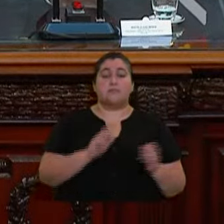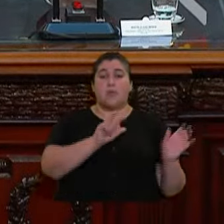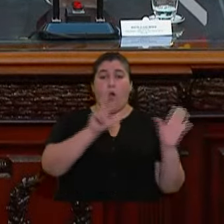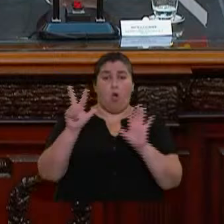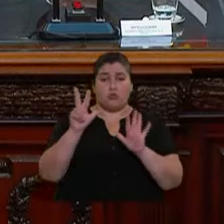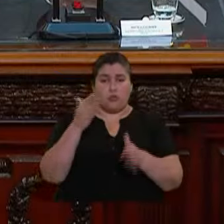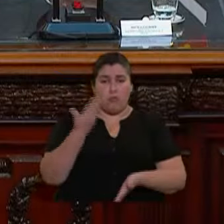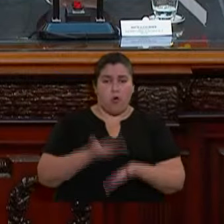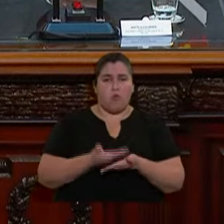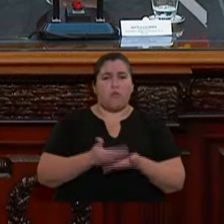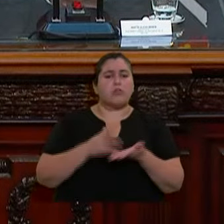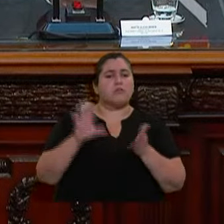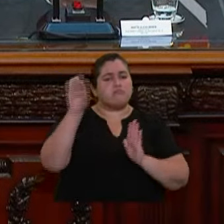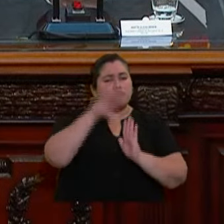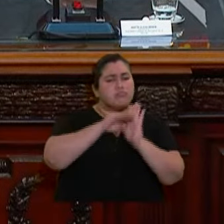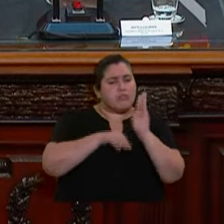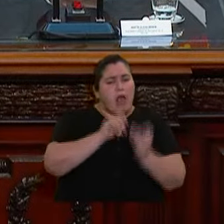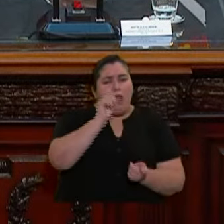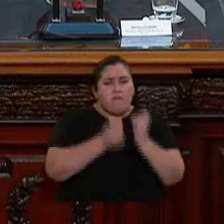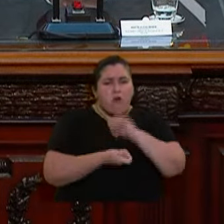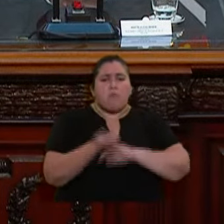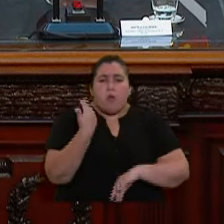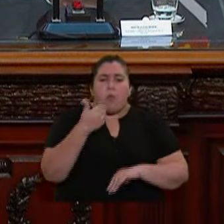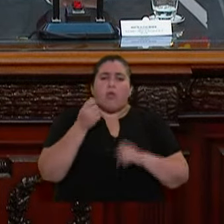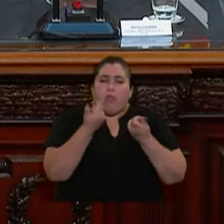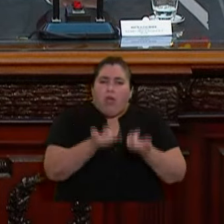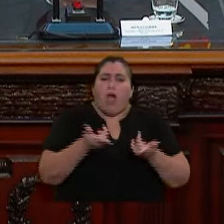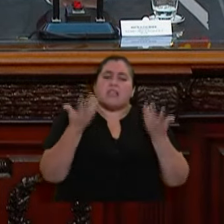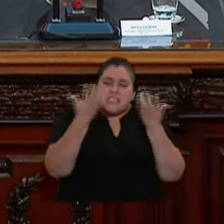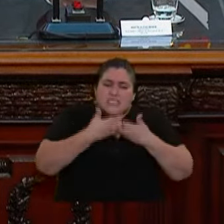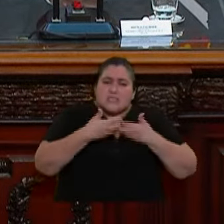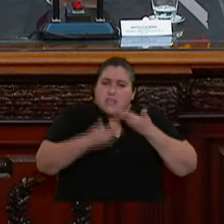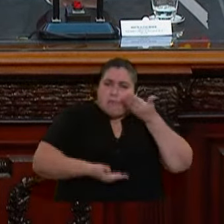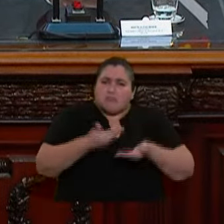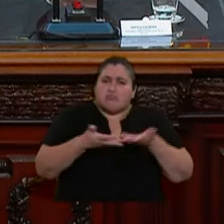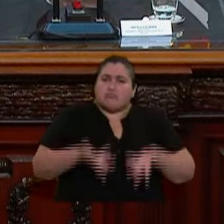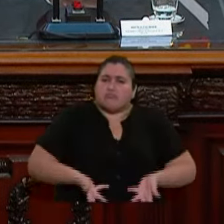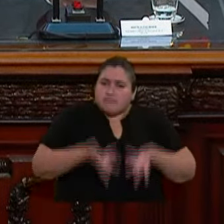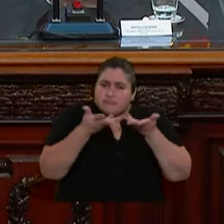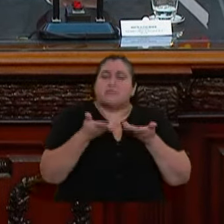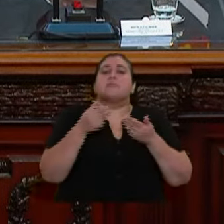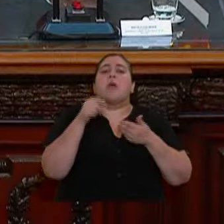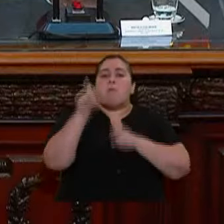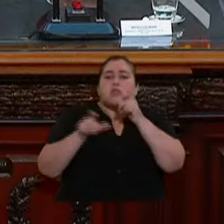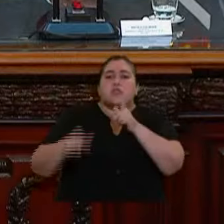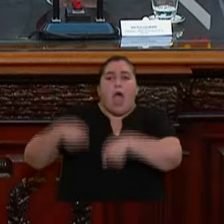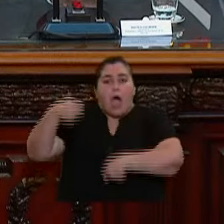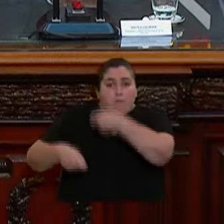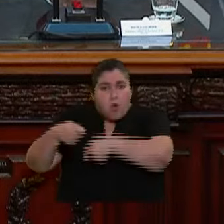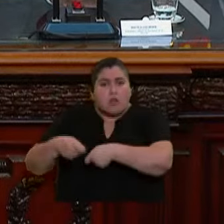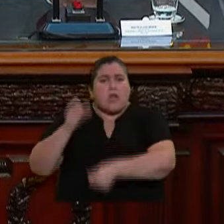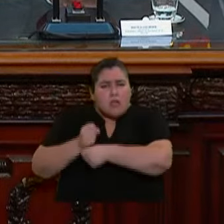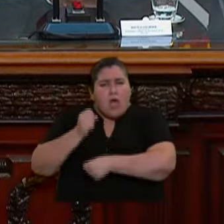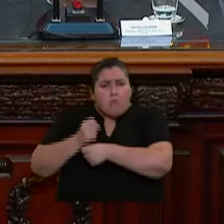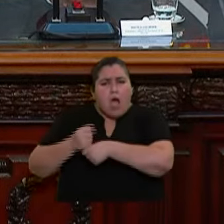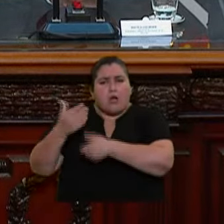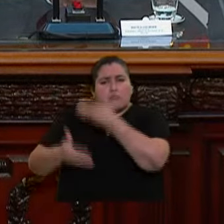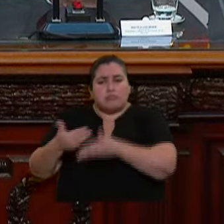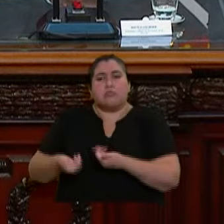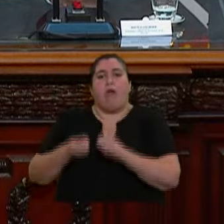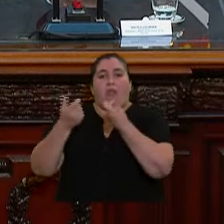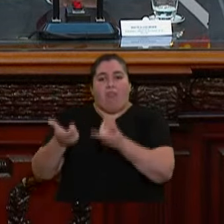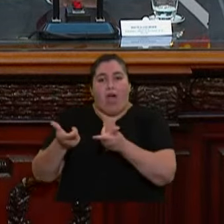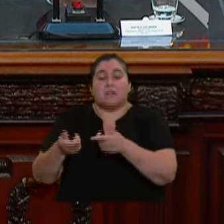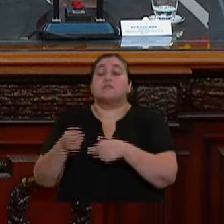8. Una reforma previsional que le dé sustentabilidad al sistema, respete a quienes aportaron y aporte y permita a